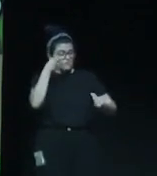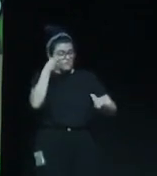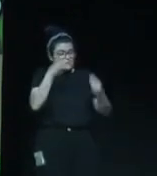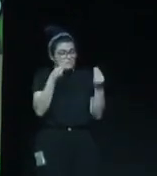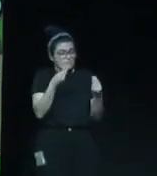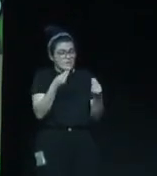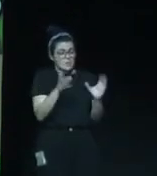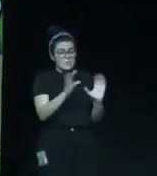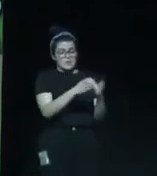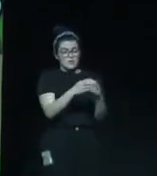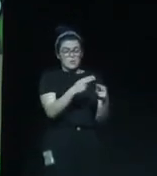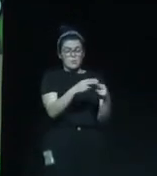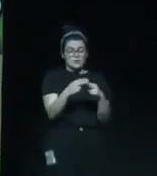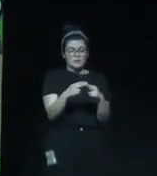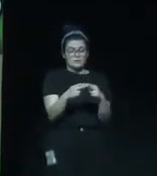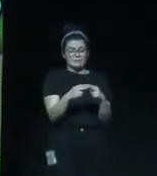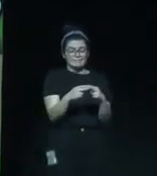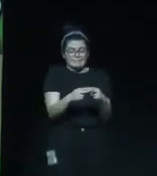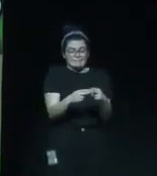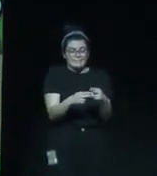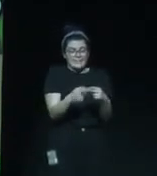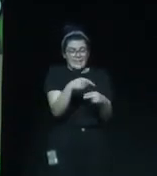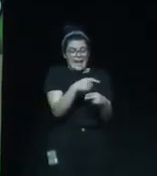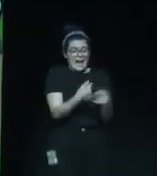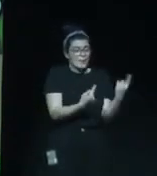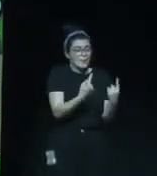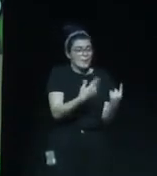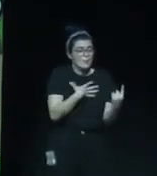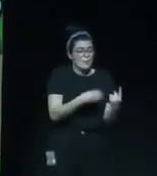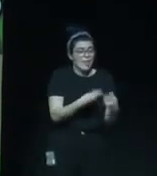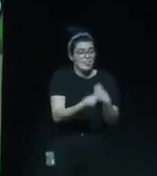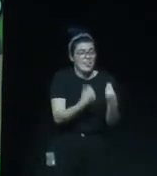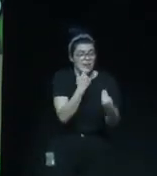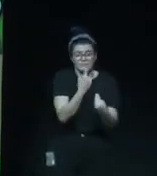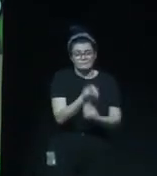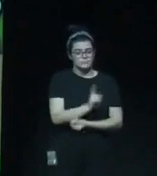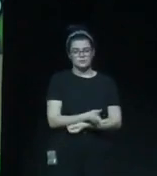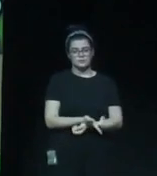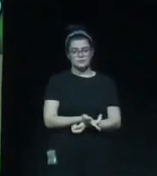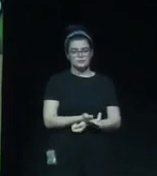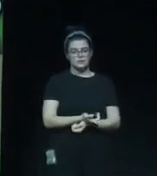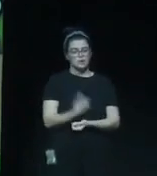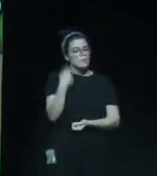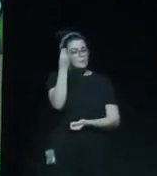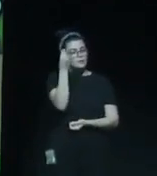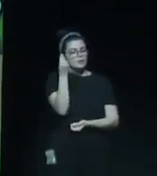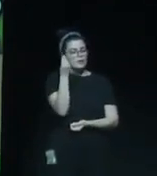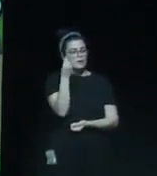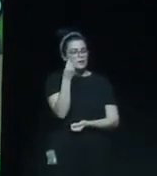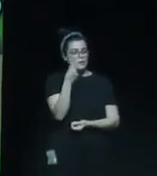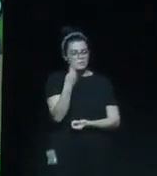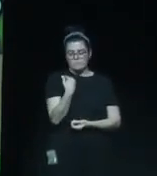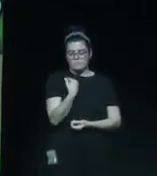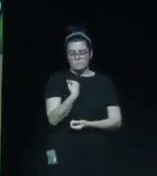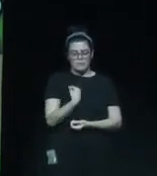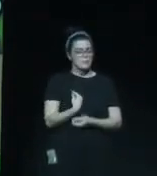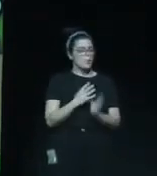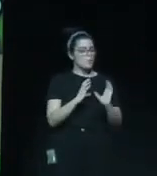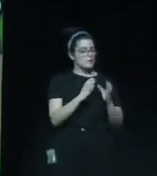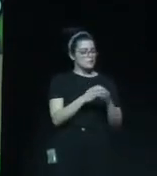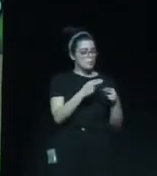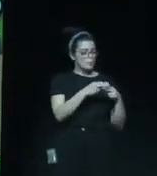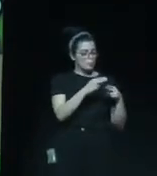bueno, es que no creo que, aunque haya muy buena voluntad por parte de los partidos